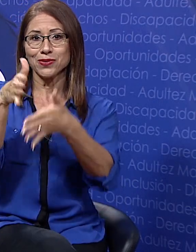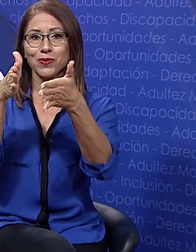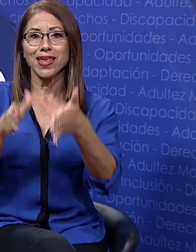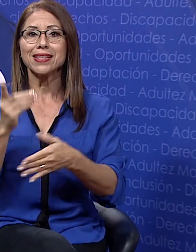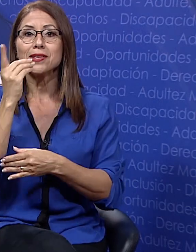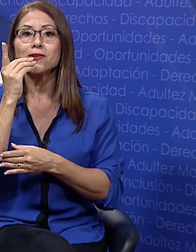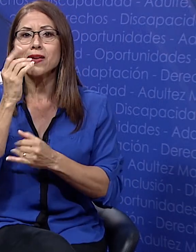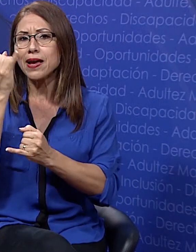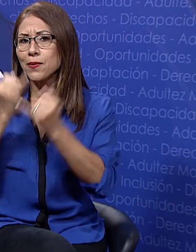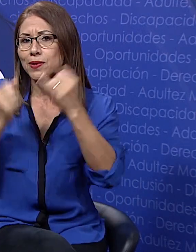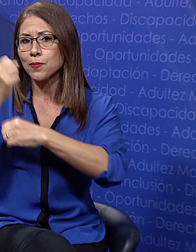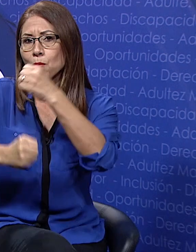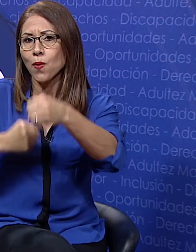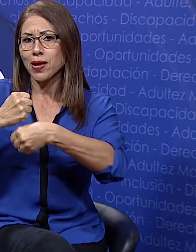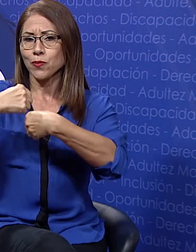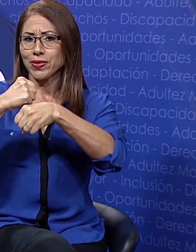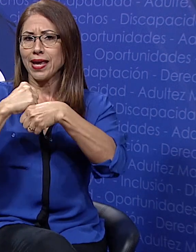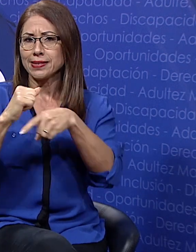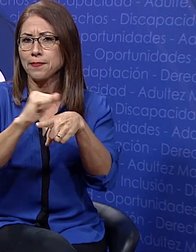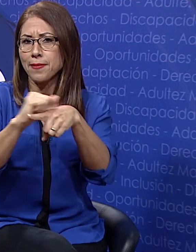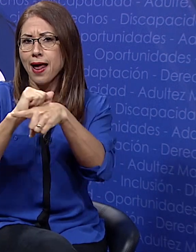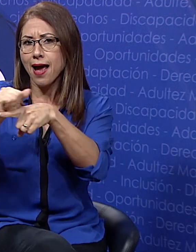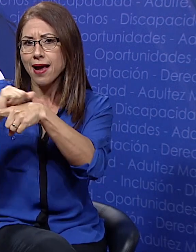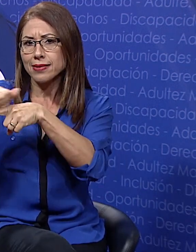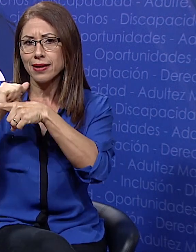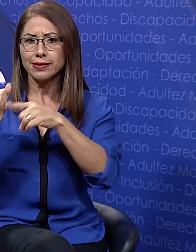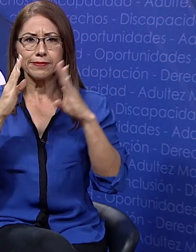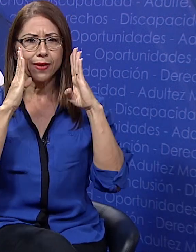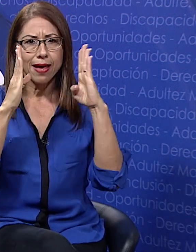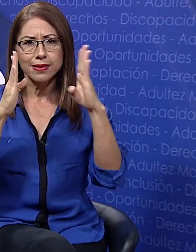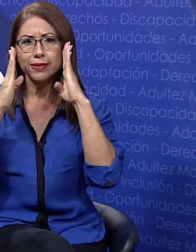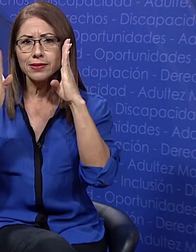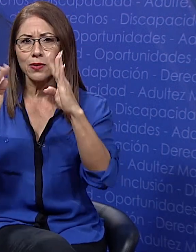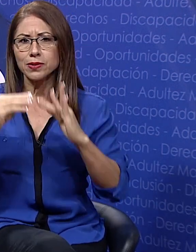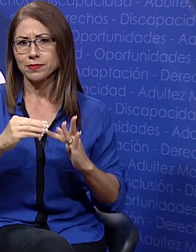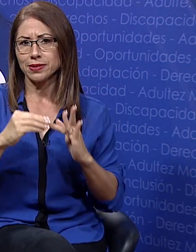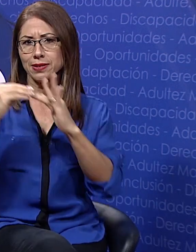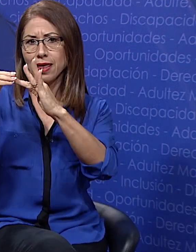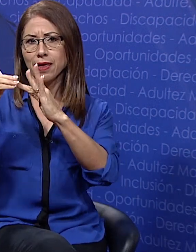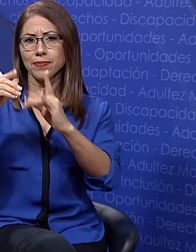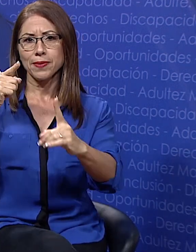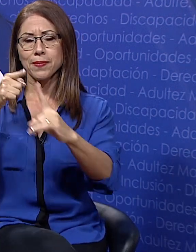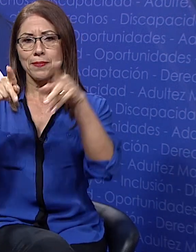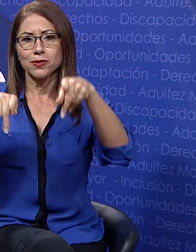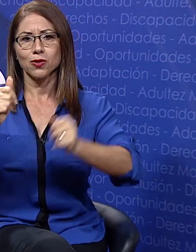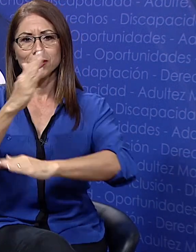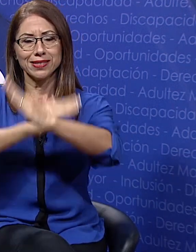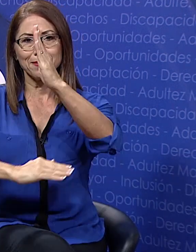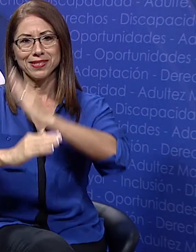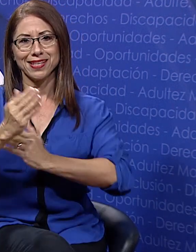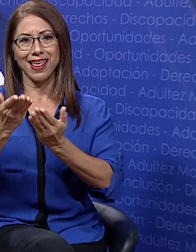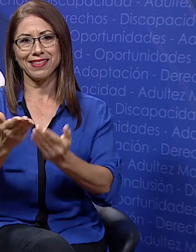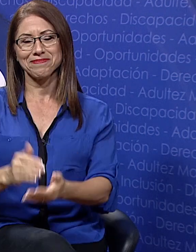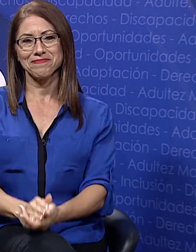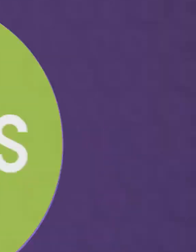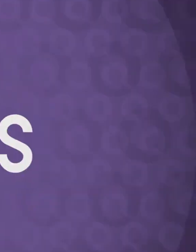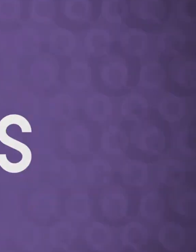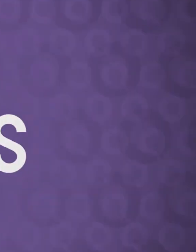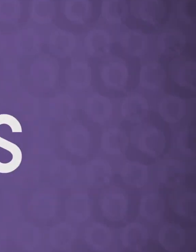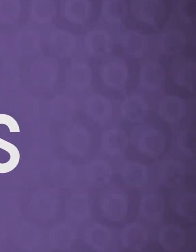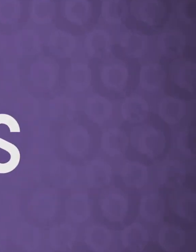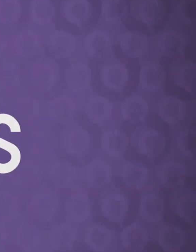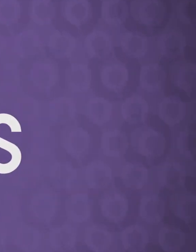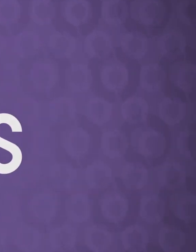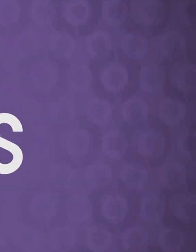de odontología de último año realizan sus prácticas y brindan atención especializada para personas con discapacidad.